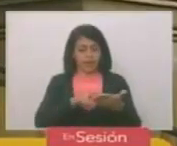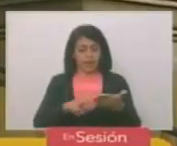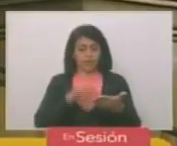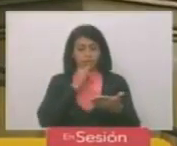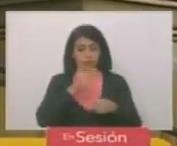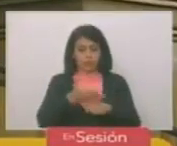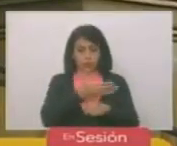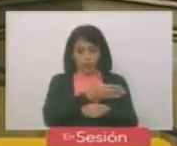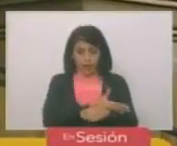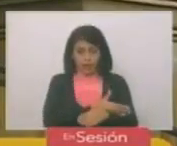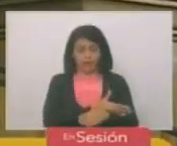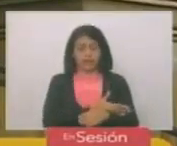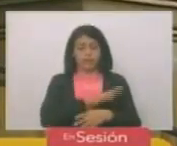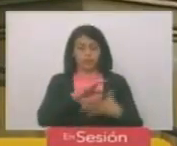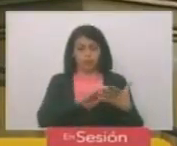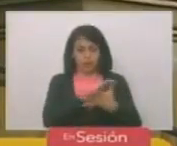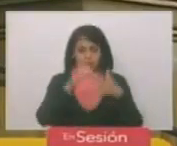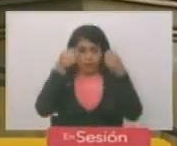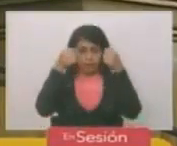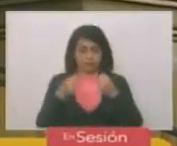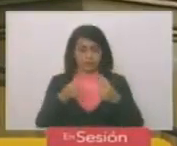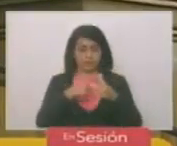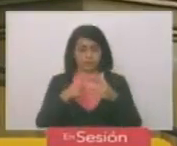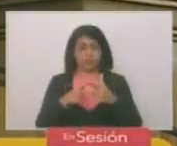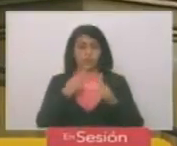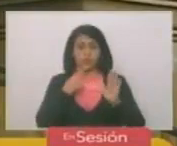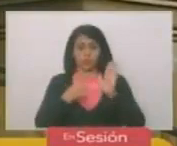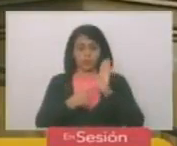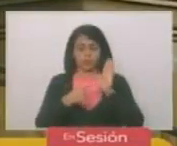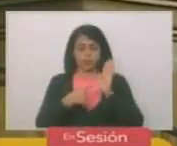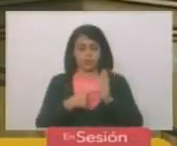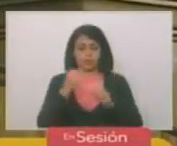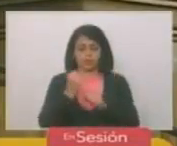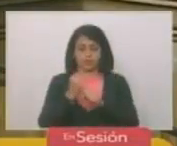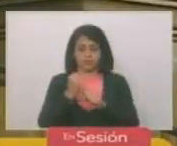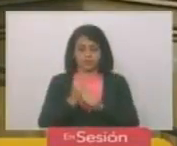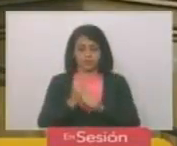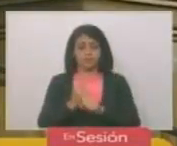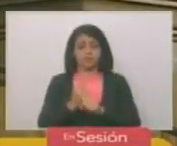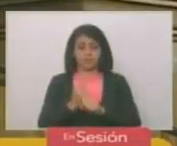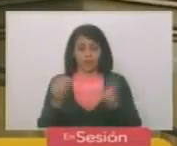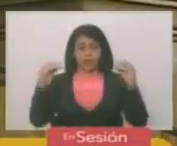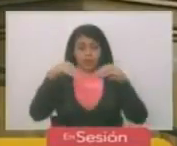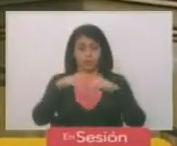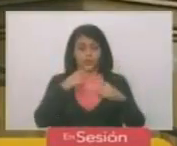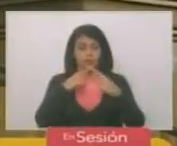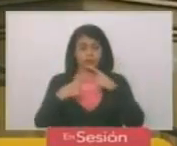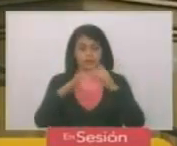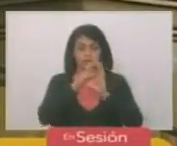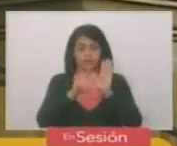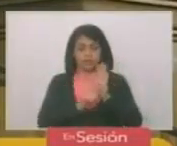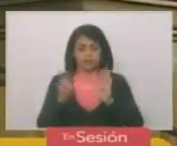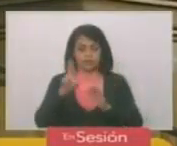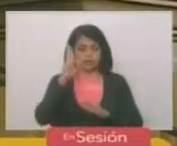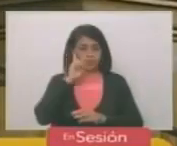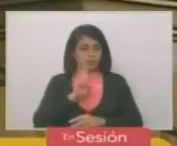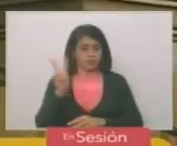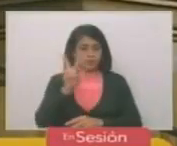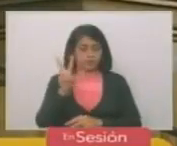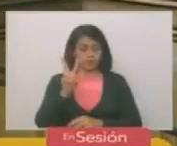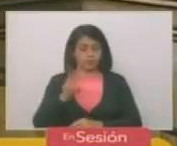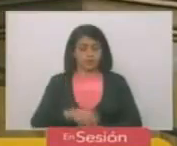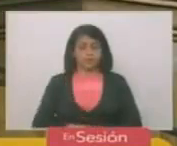en el registro de antecedentes penales para el cumplimiento de sus funciones, de conformidad con la Constitución de la República Bolivariana